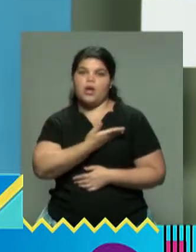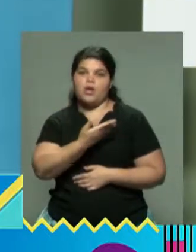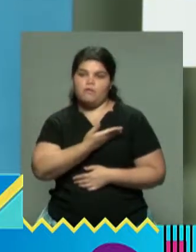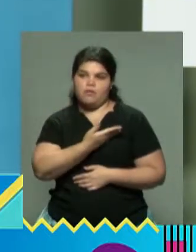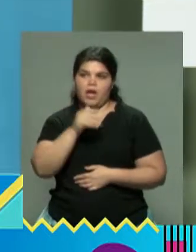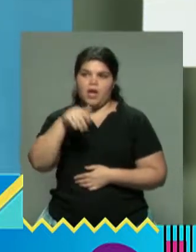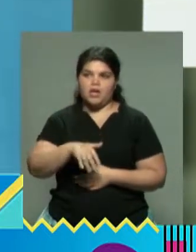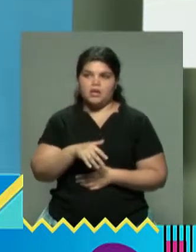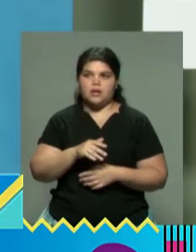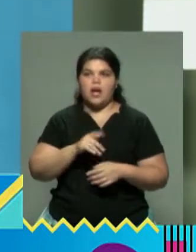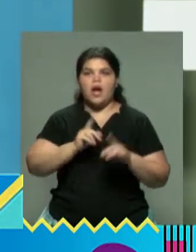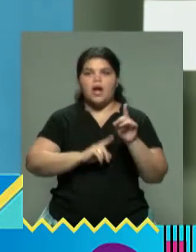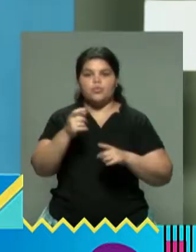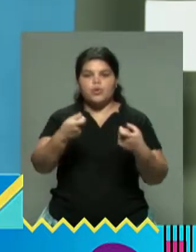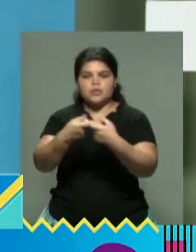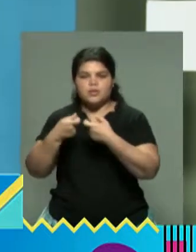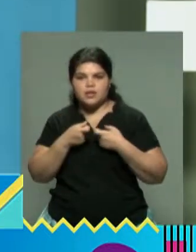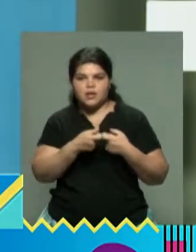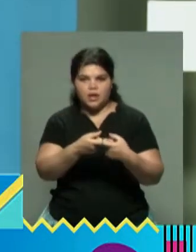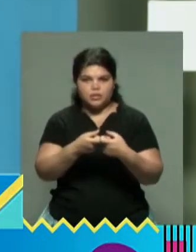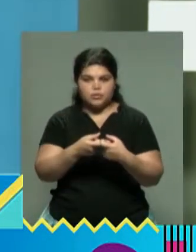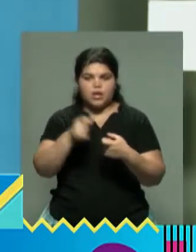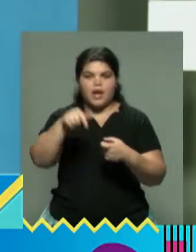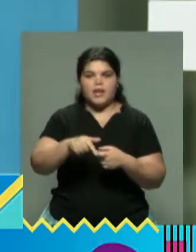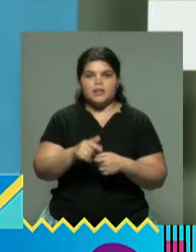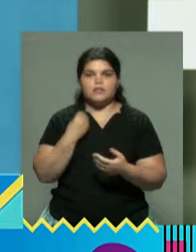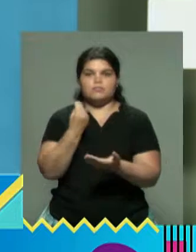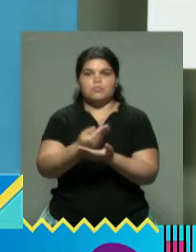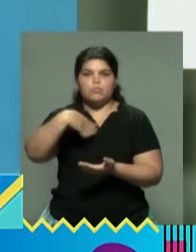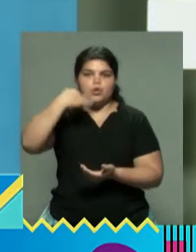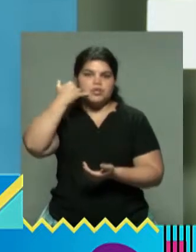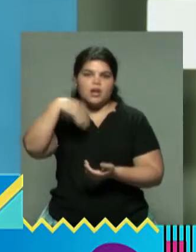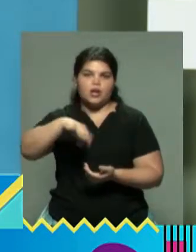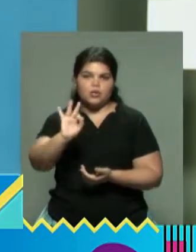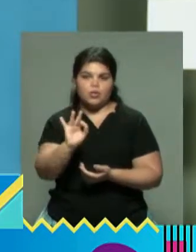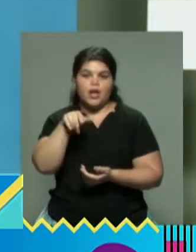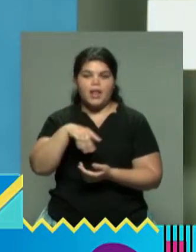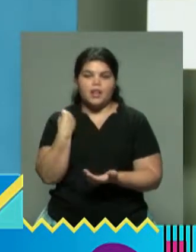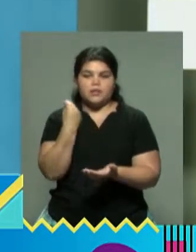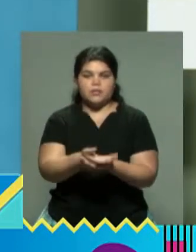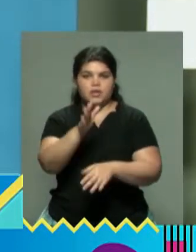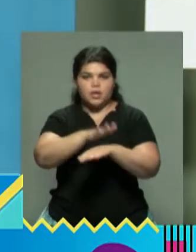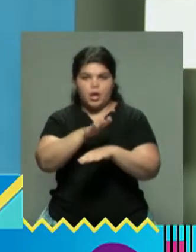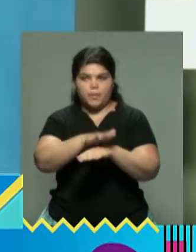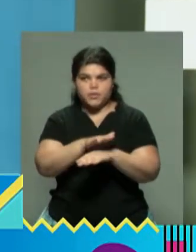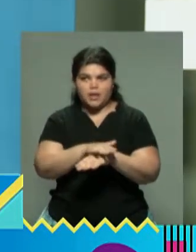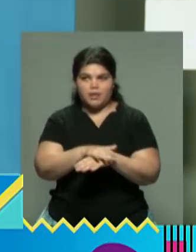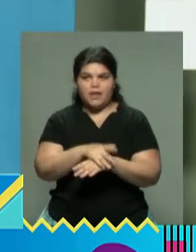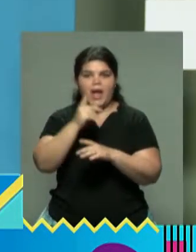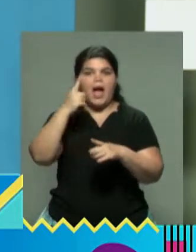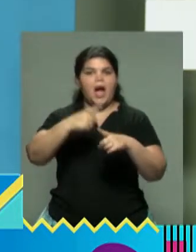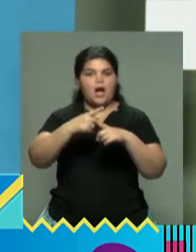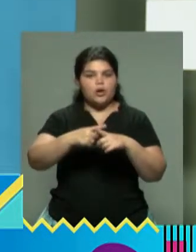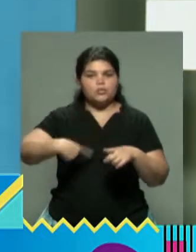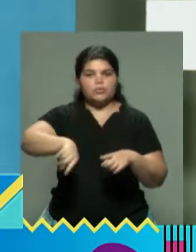movilización llamada por algunos sindicatos, liderada por Moyano, si se quiere, que fue quien terminó de hacer en el acto, fue el que habló